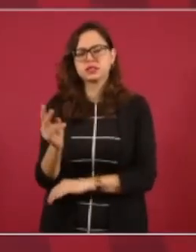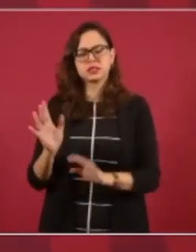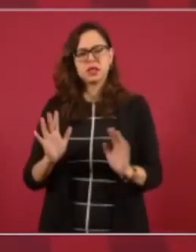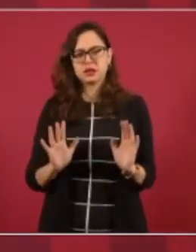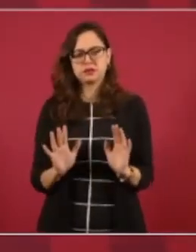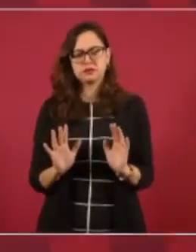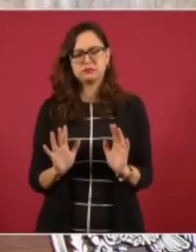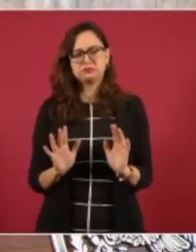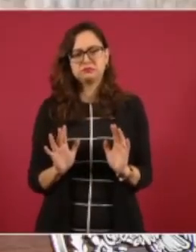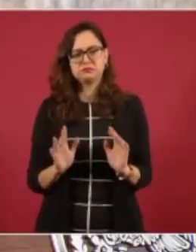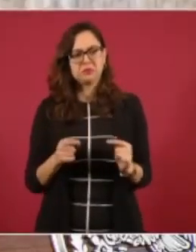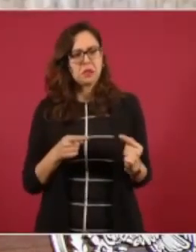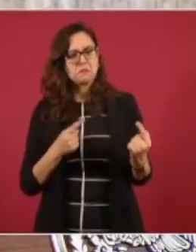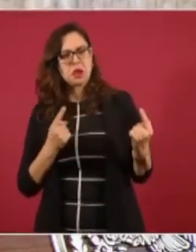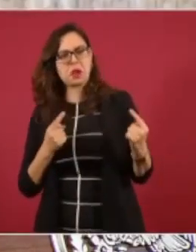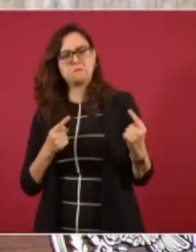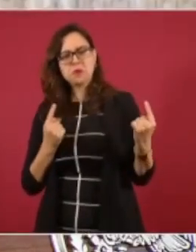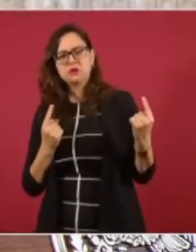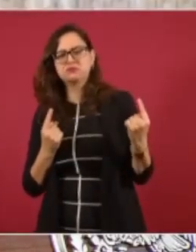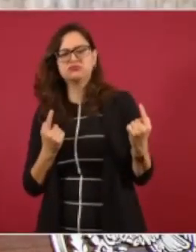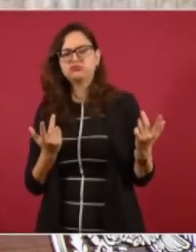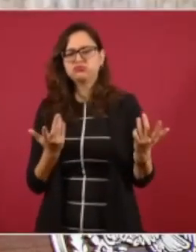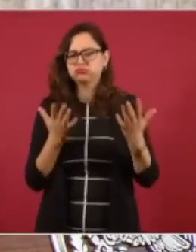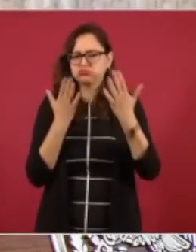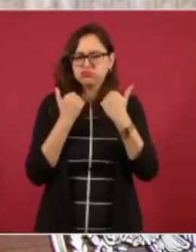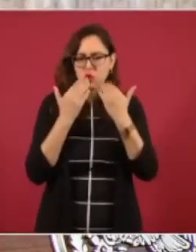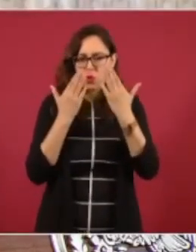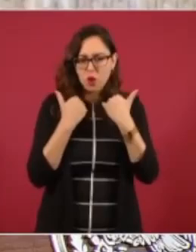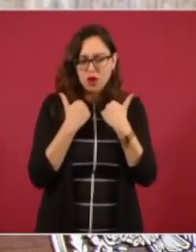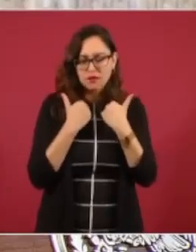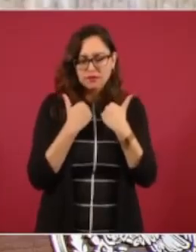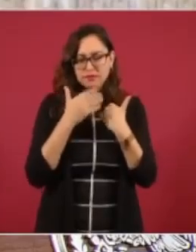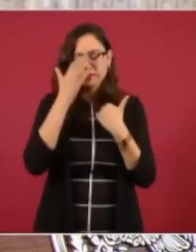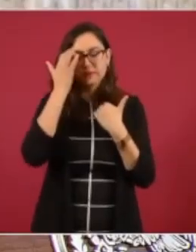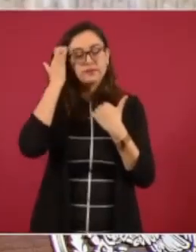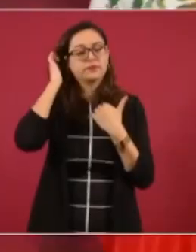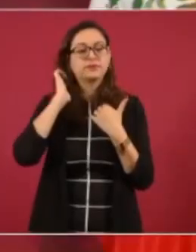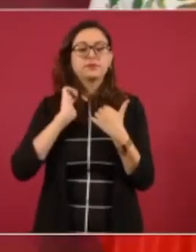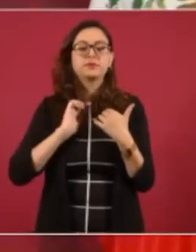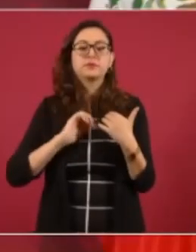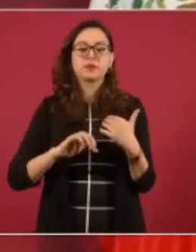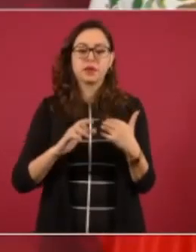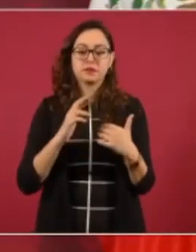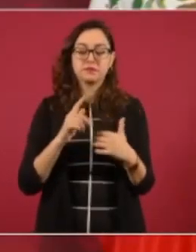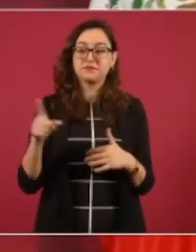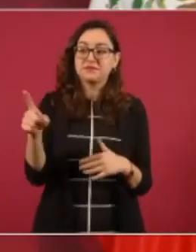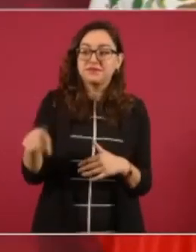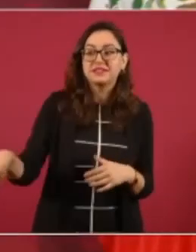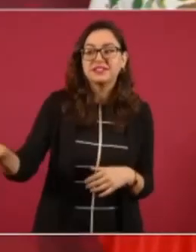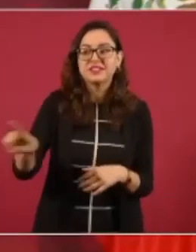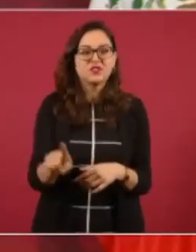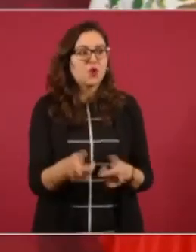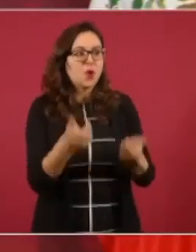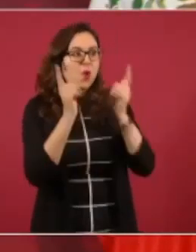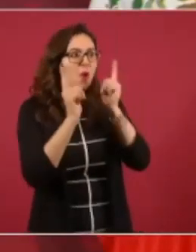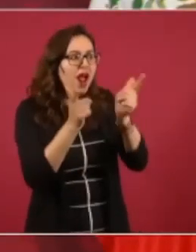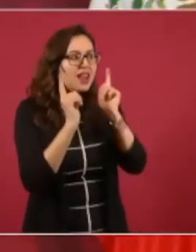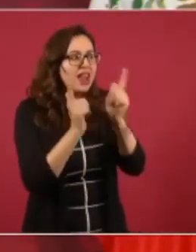alentando diferencias, y es mejor que se sigan frotando las manos, ¿no?